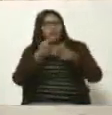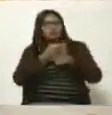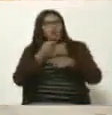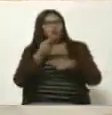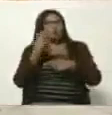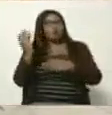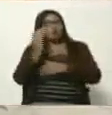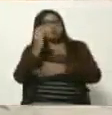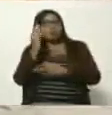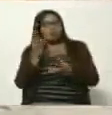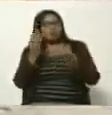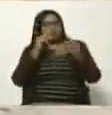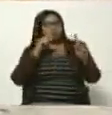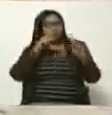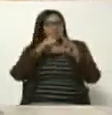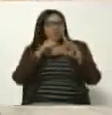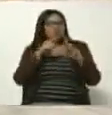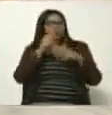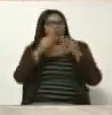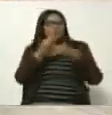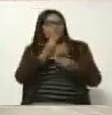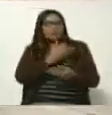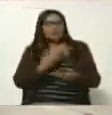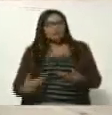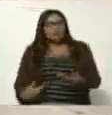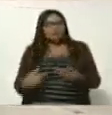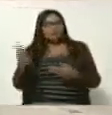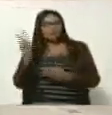a Nicolás Maduro como presidente de Venezuela.